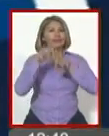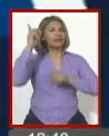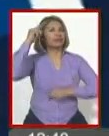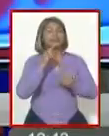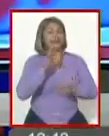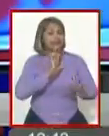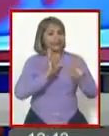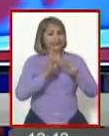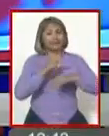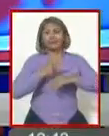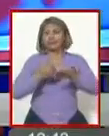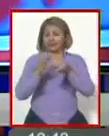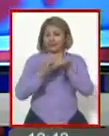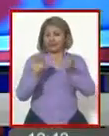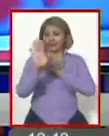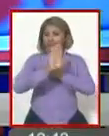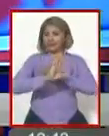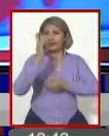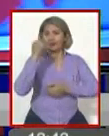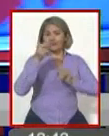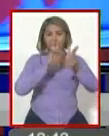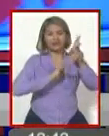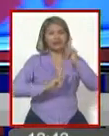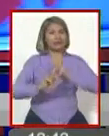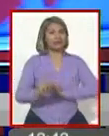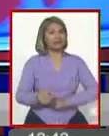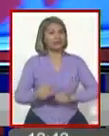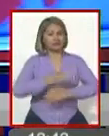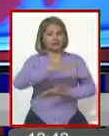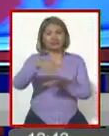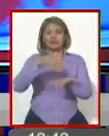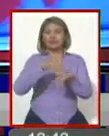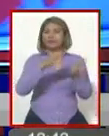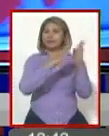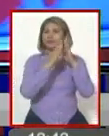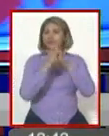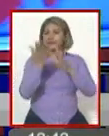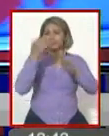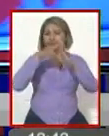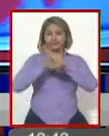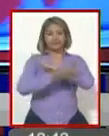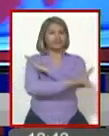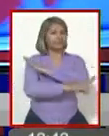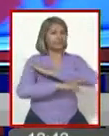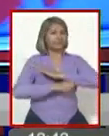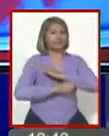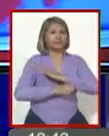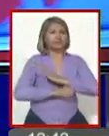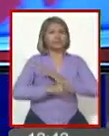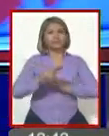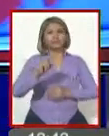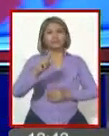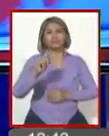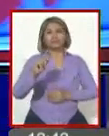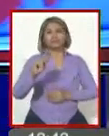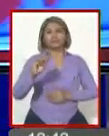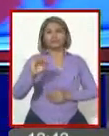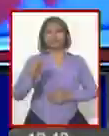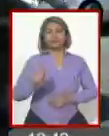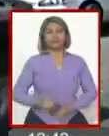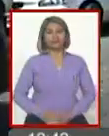el gobierno nacional. Hablar de hechos de inseguridad, porque delincuentes en pleno centro de la ciudad ingresaron a robar a una notaría de fe